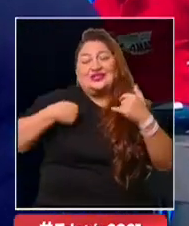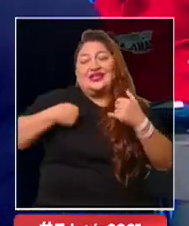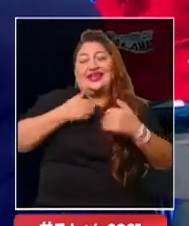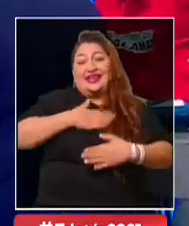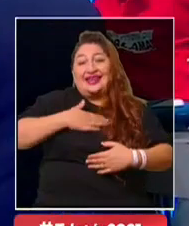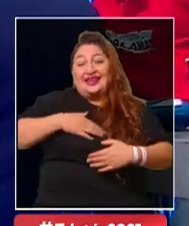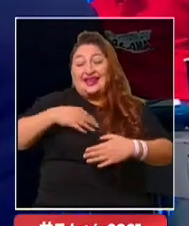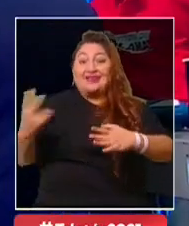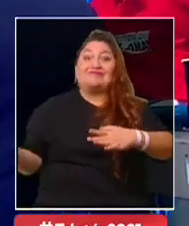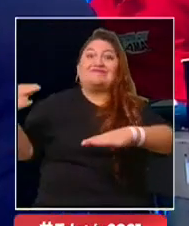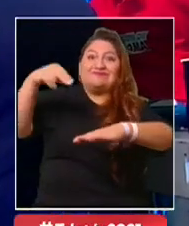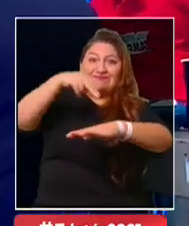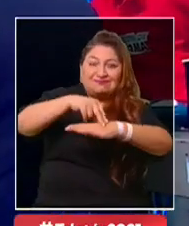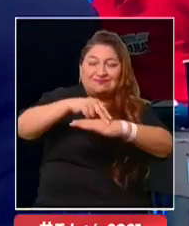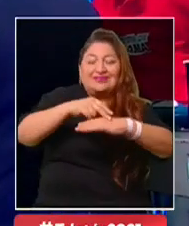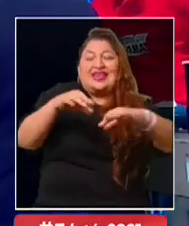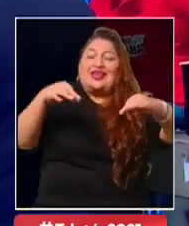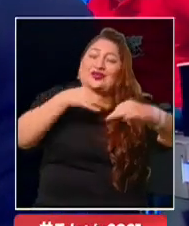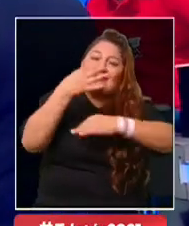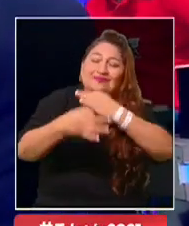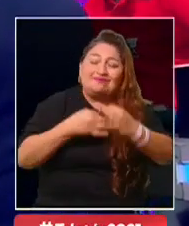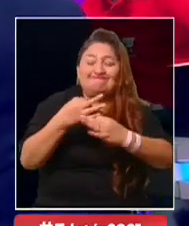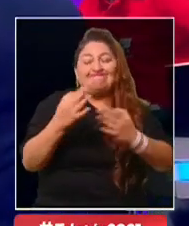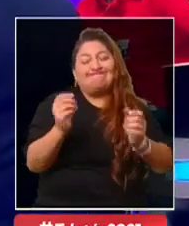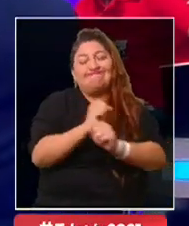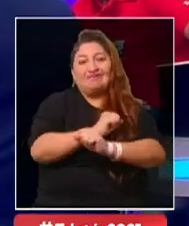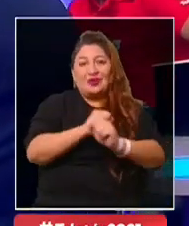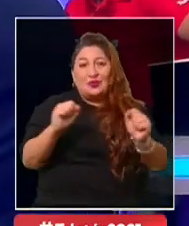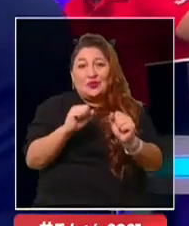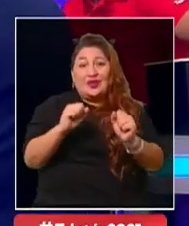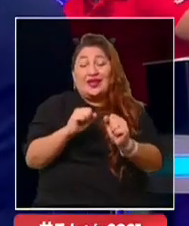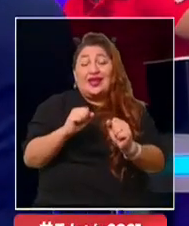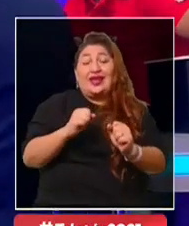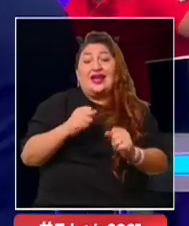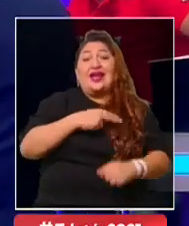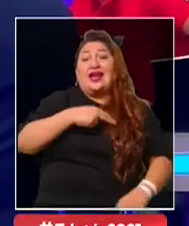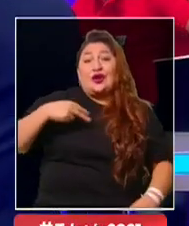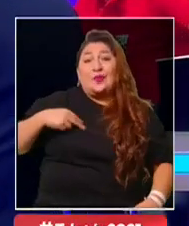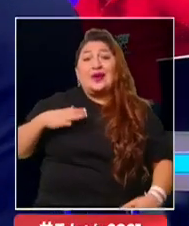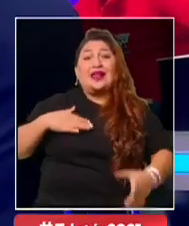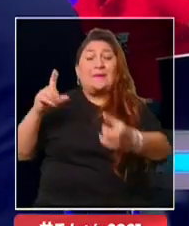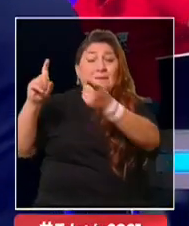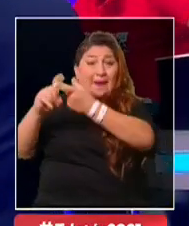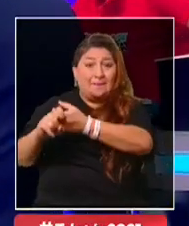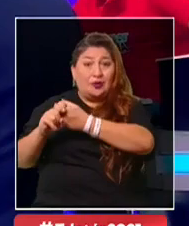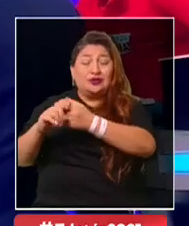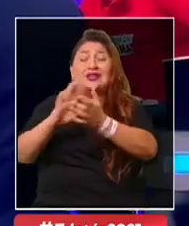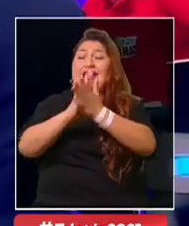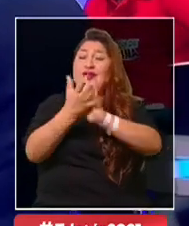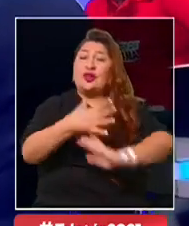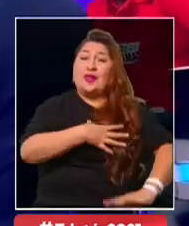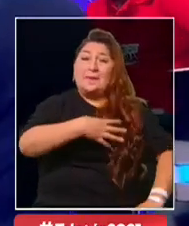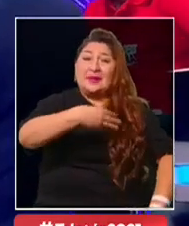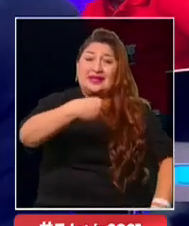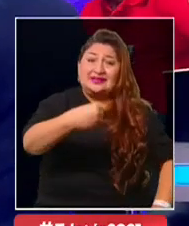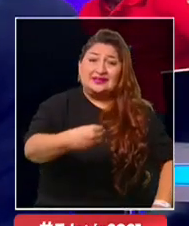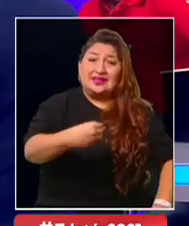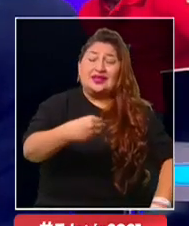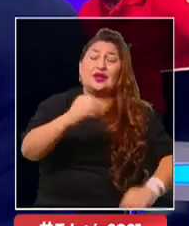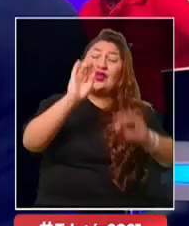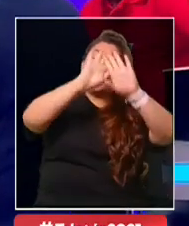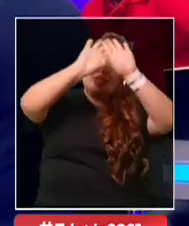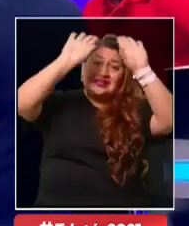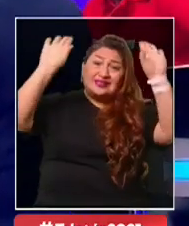no pude estar. En nombre de Marlene, de todos mis hijos, de la Fundación La Ventana de los Cielos, espero